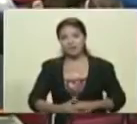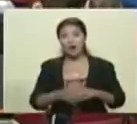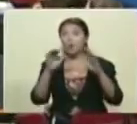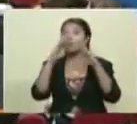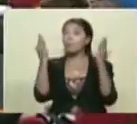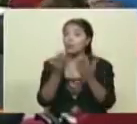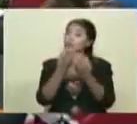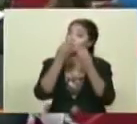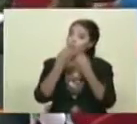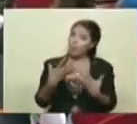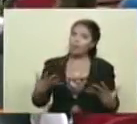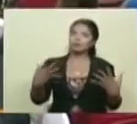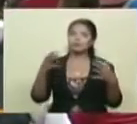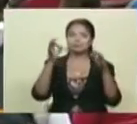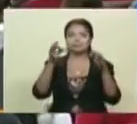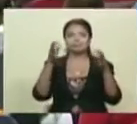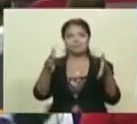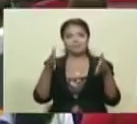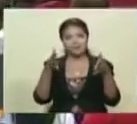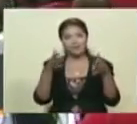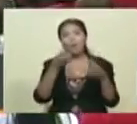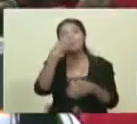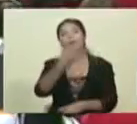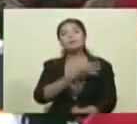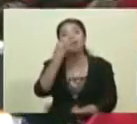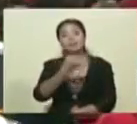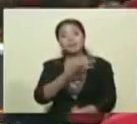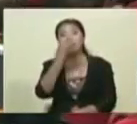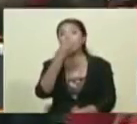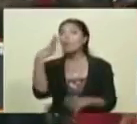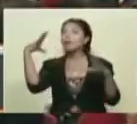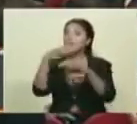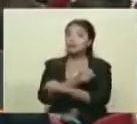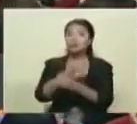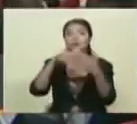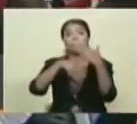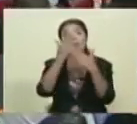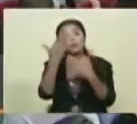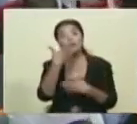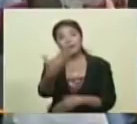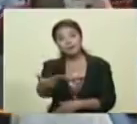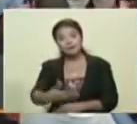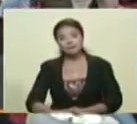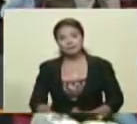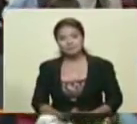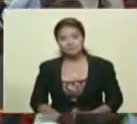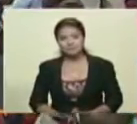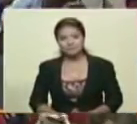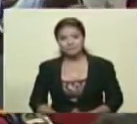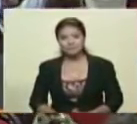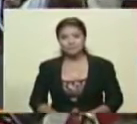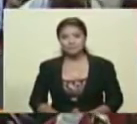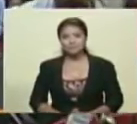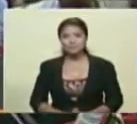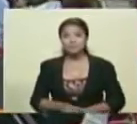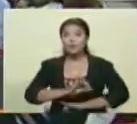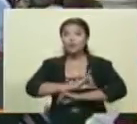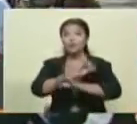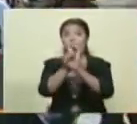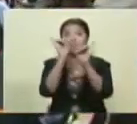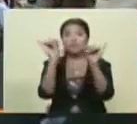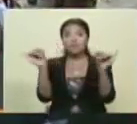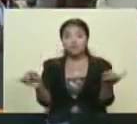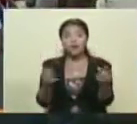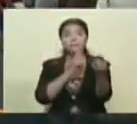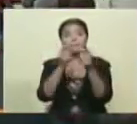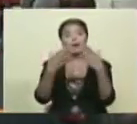bueno, venceremos. Gracias. Buenas tardes, buenas noches, buenas madrugadas. Gracias. Así concluye esta conferencia de prensa.